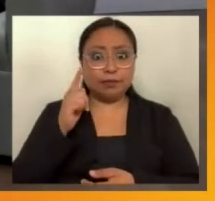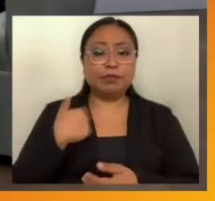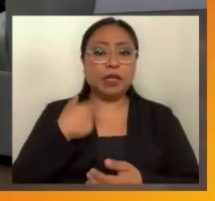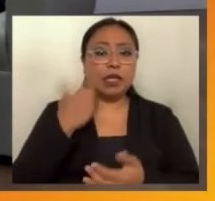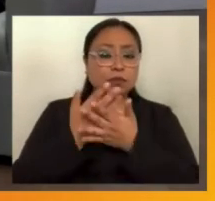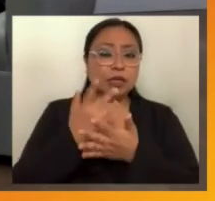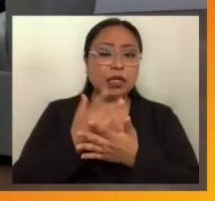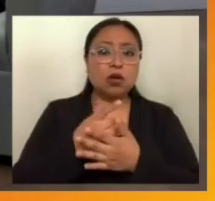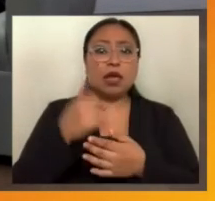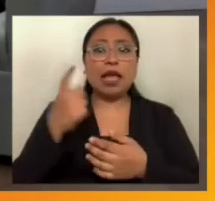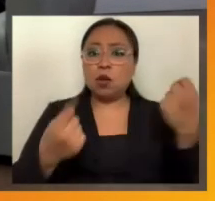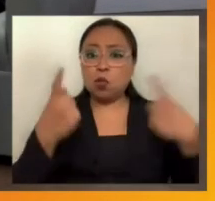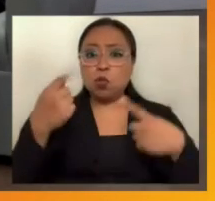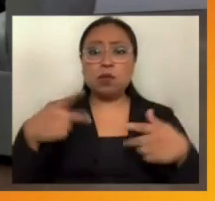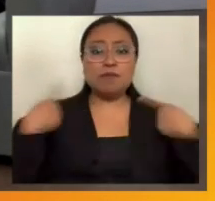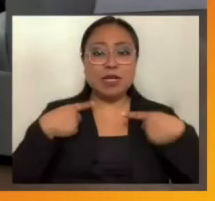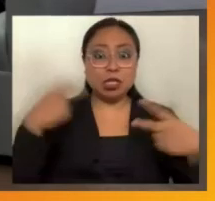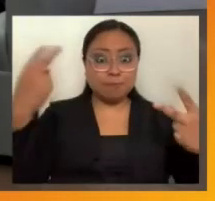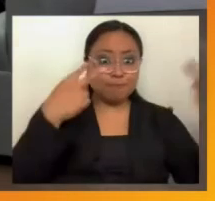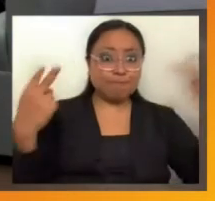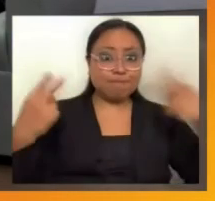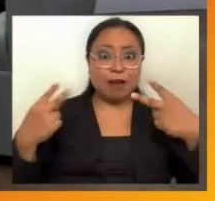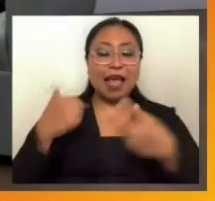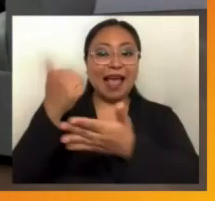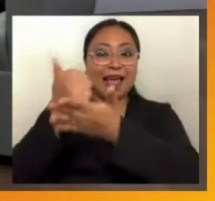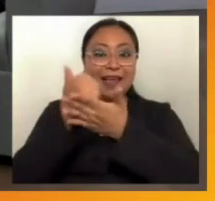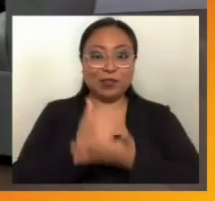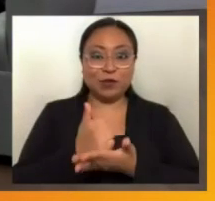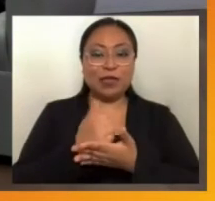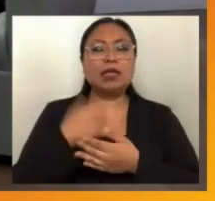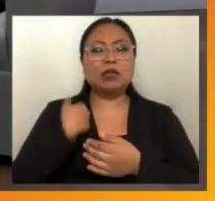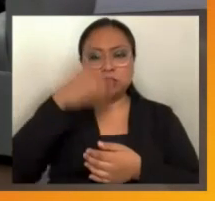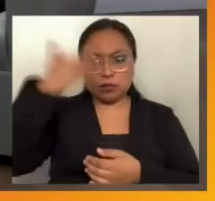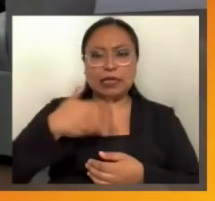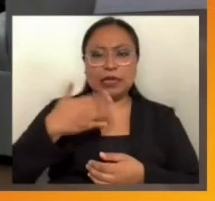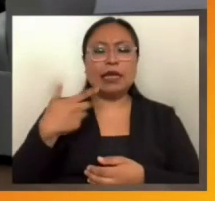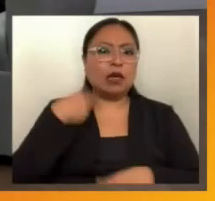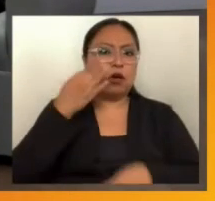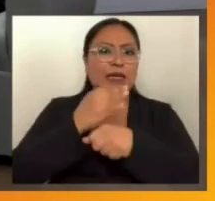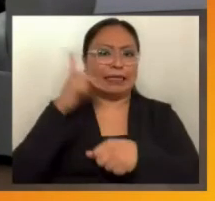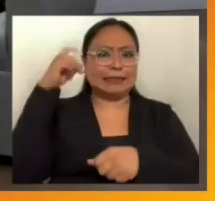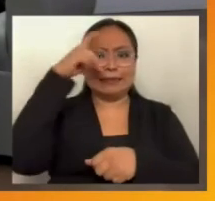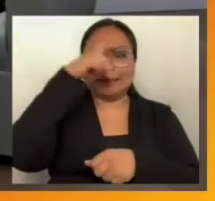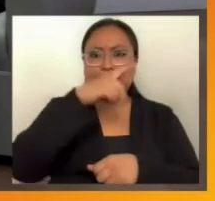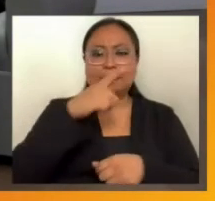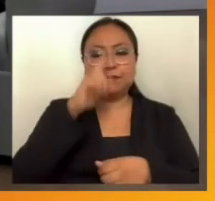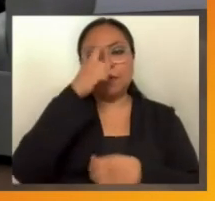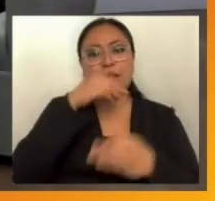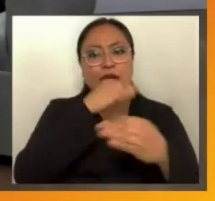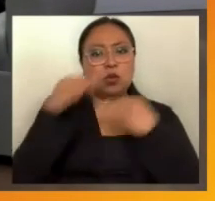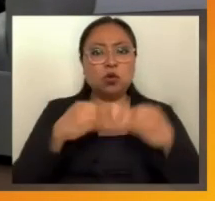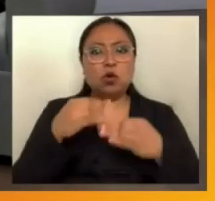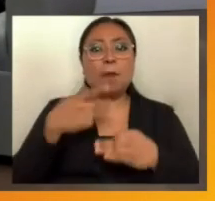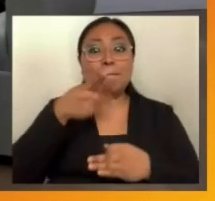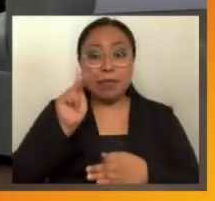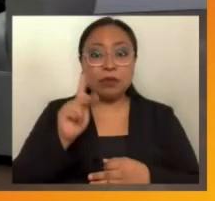que mucha gente ayude. Como tú dices, son momentos difíciles para todos y yo les puedo decir que